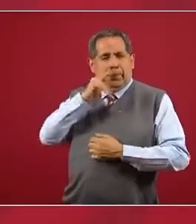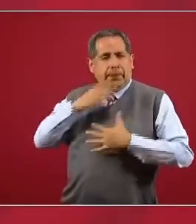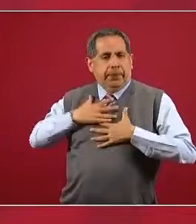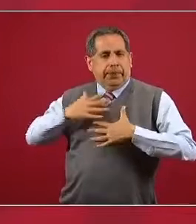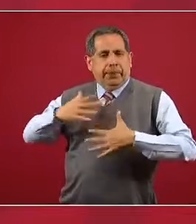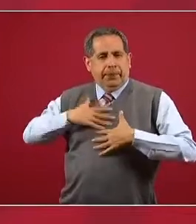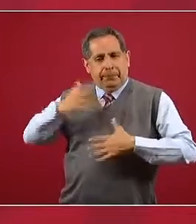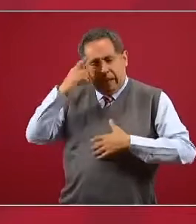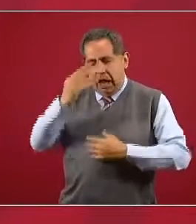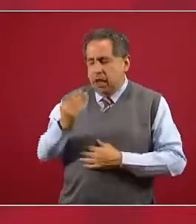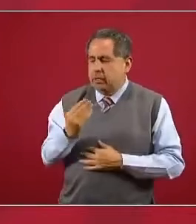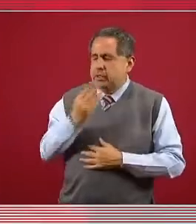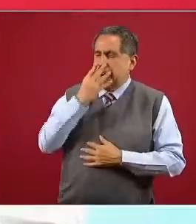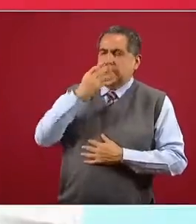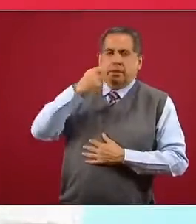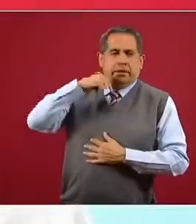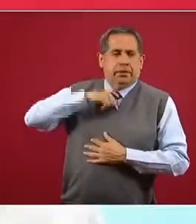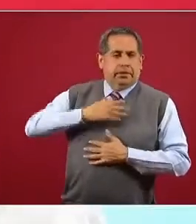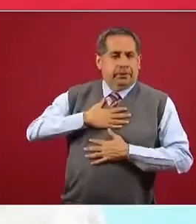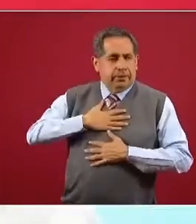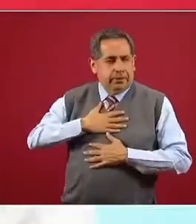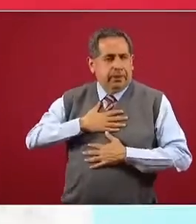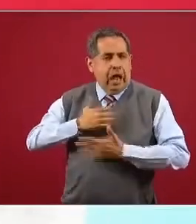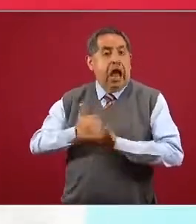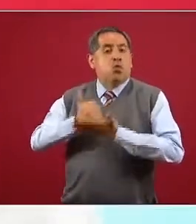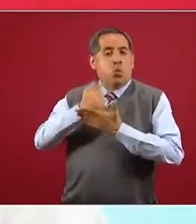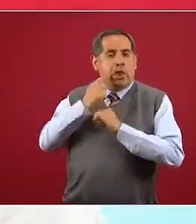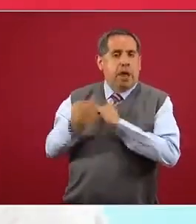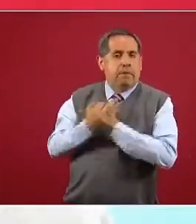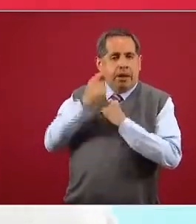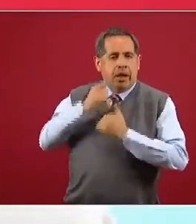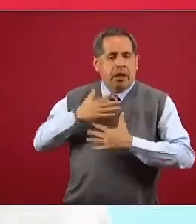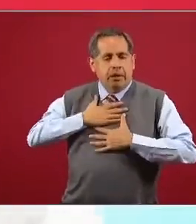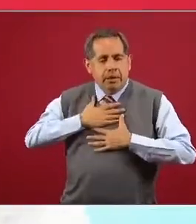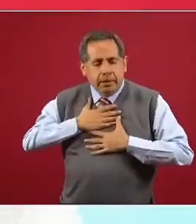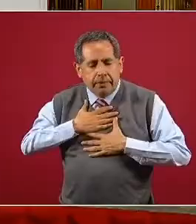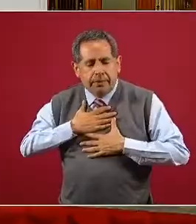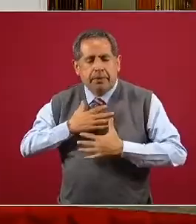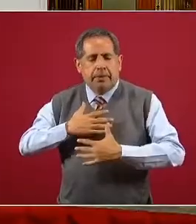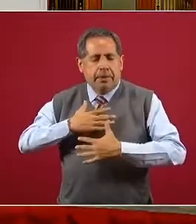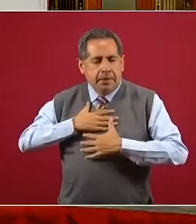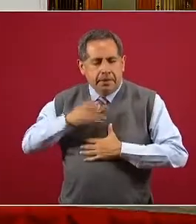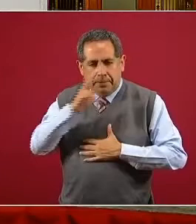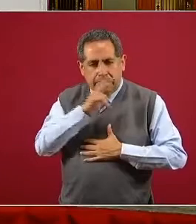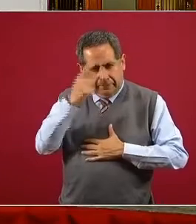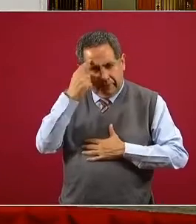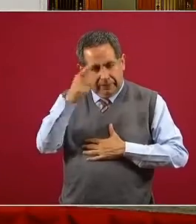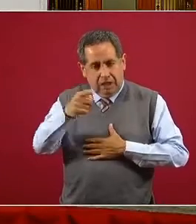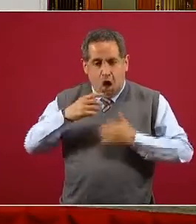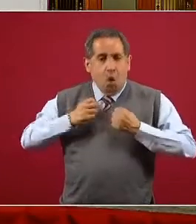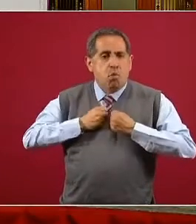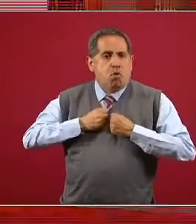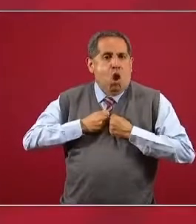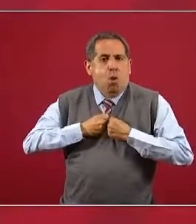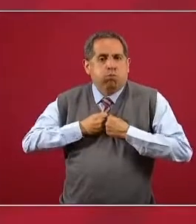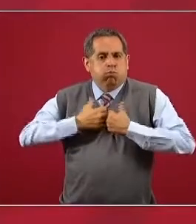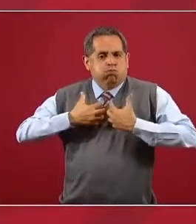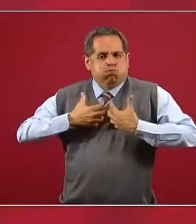estas máquinas especializadas en que las personas puedan respirar cuando tienen inflamación de los